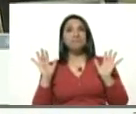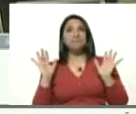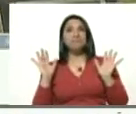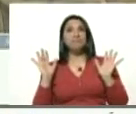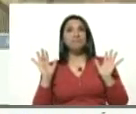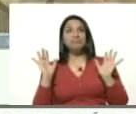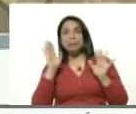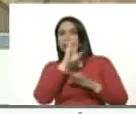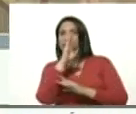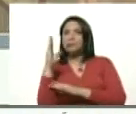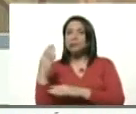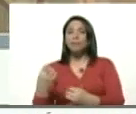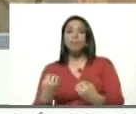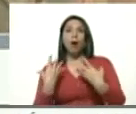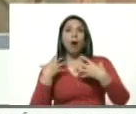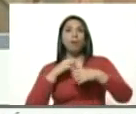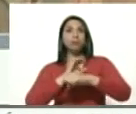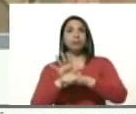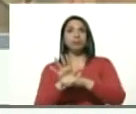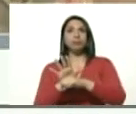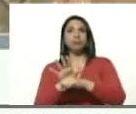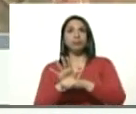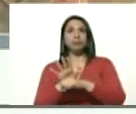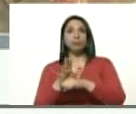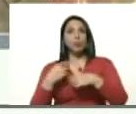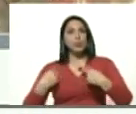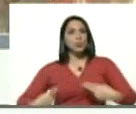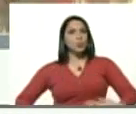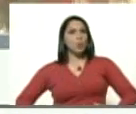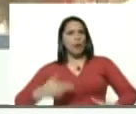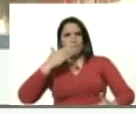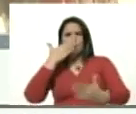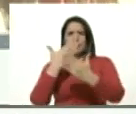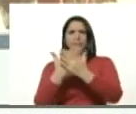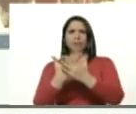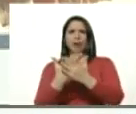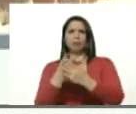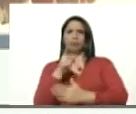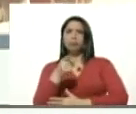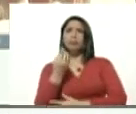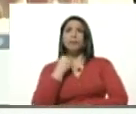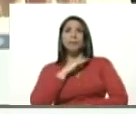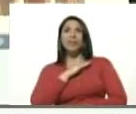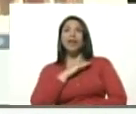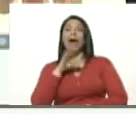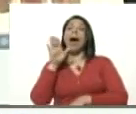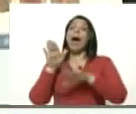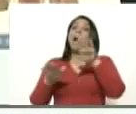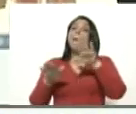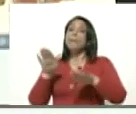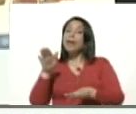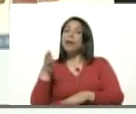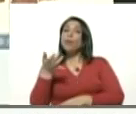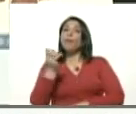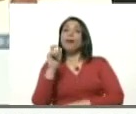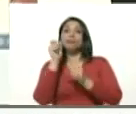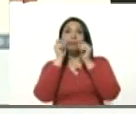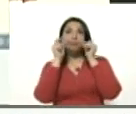en medio de la pandemia? La humanidad va a enfrentar esta pandemia a menos que haya sorpresa.